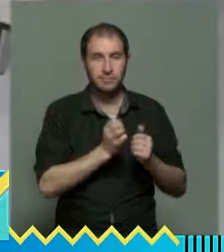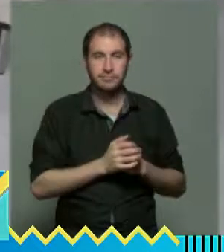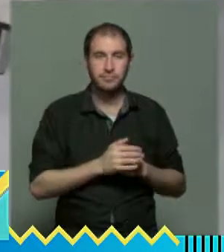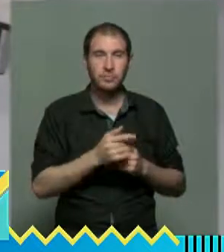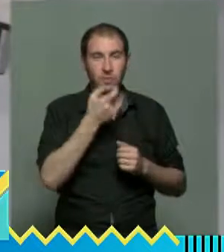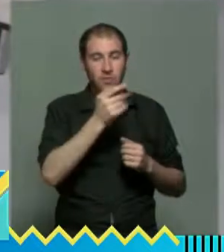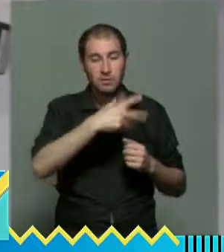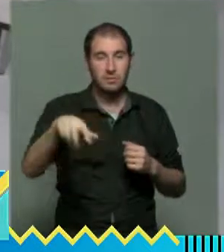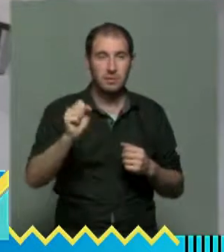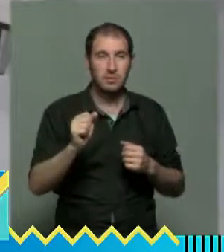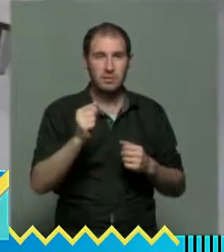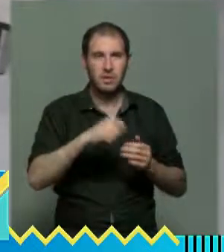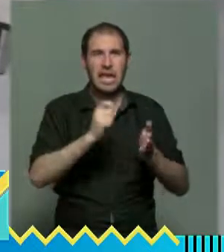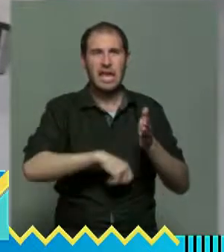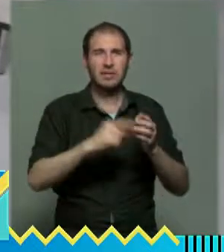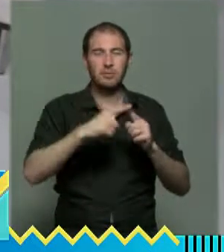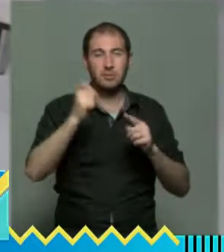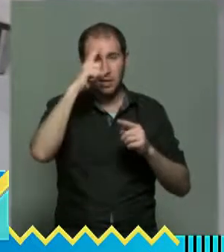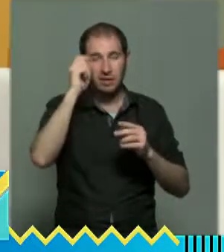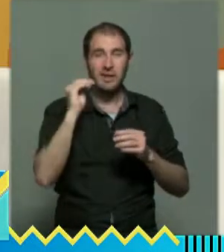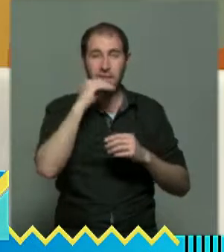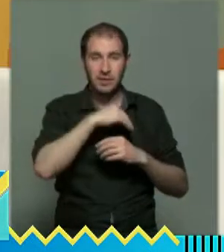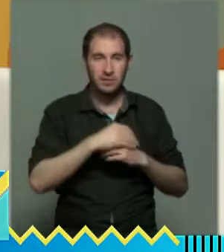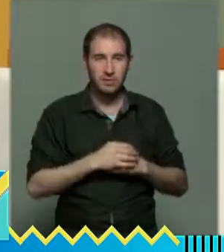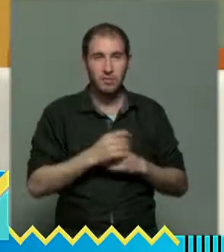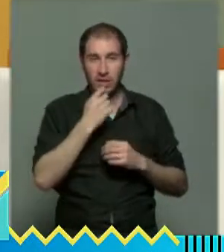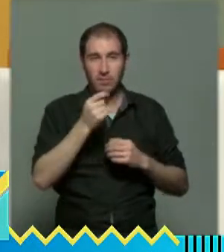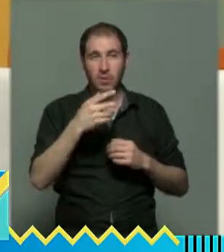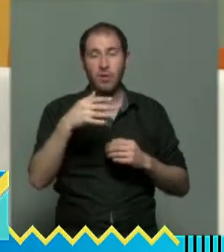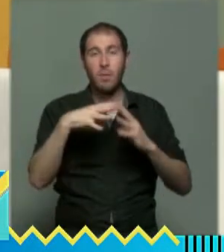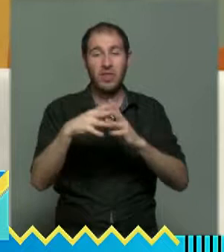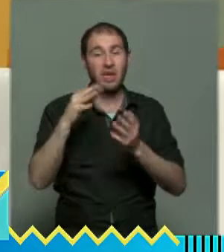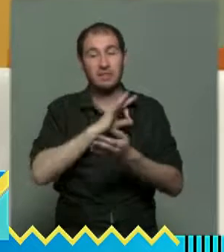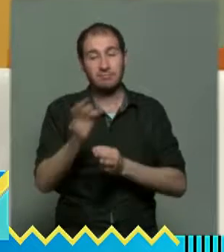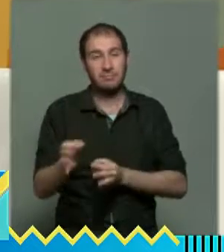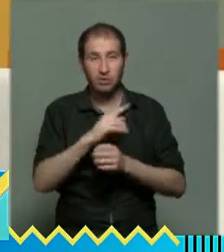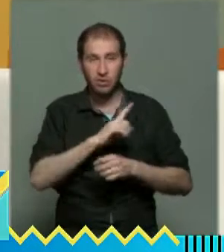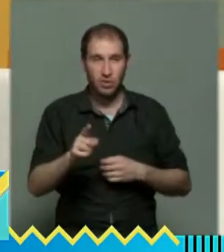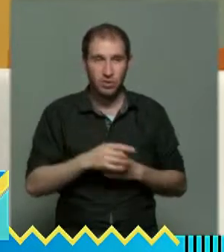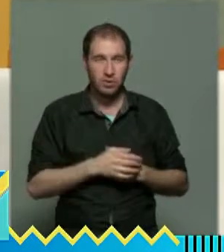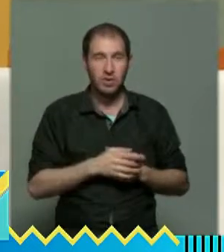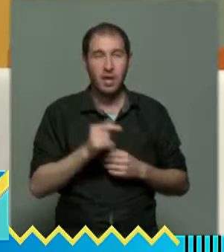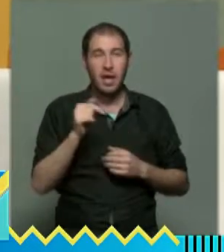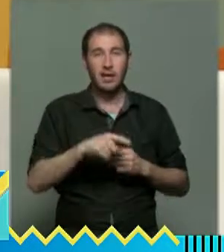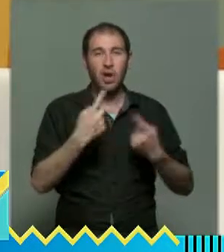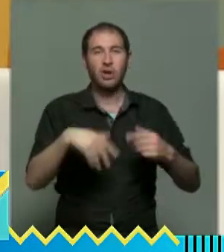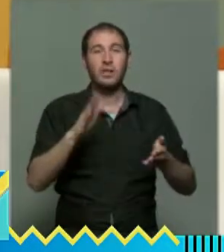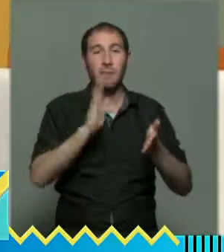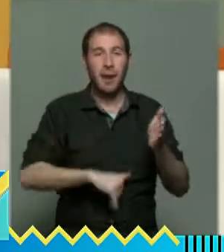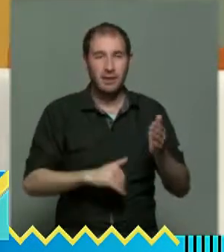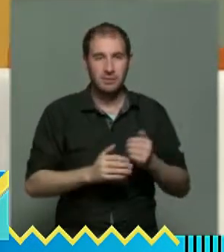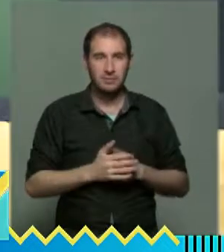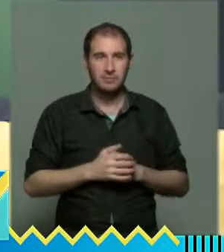la uva, tenemos que estar inscritos en el Instituto Nacional de Vitivinicultura, si no llegamos a la bodega. Entonces, al ser una actividad totalmente